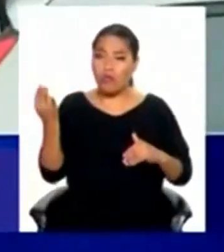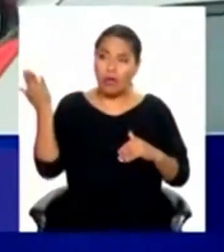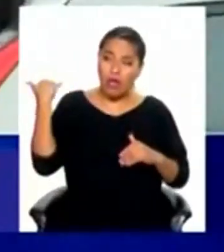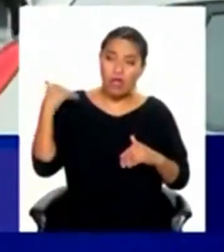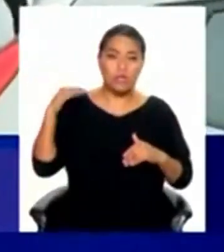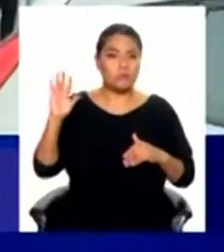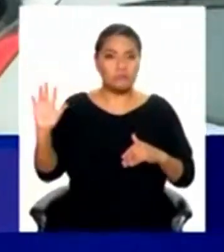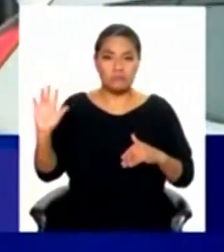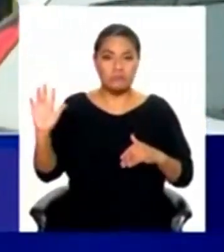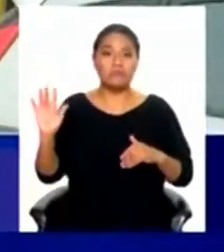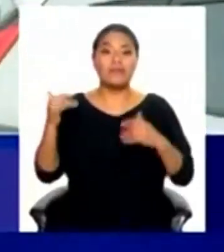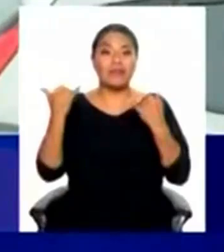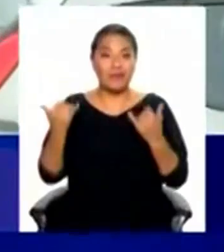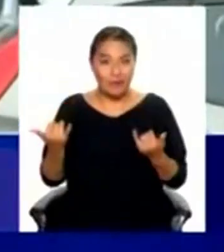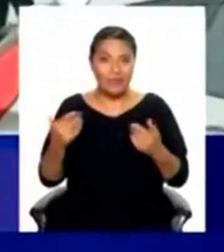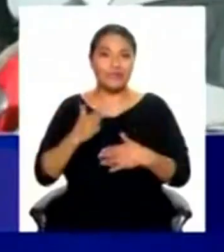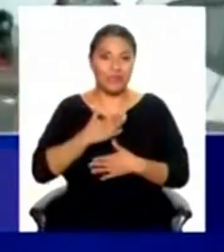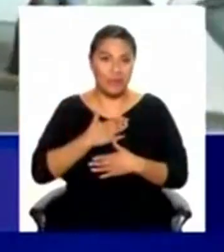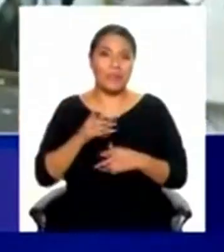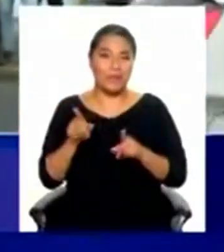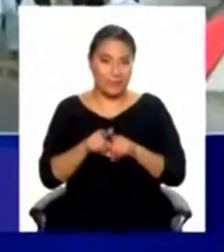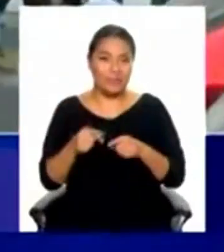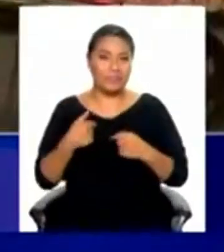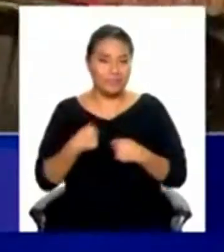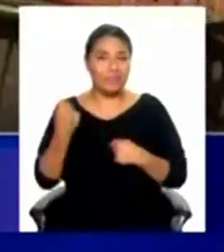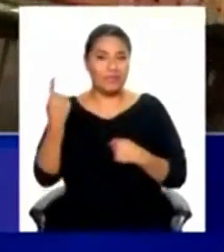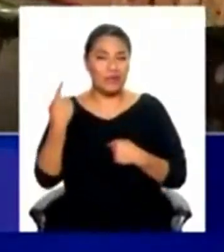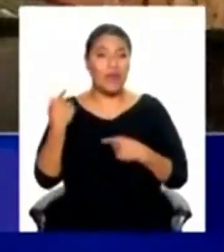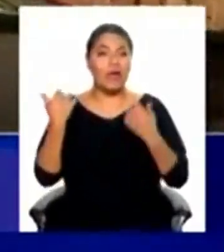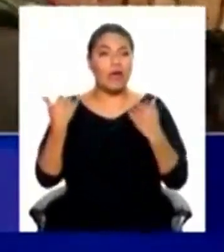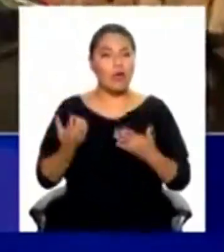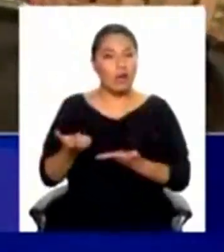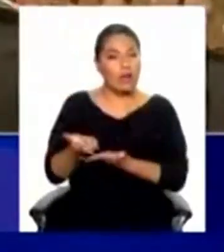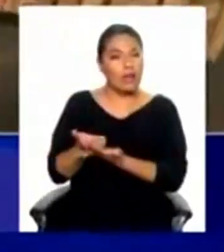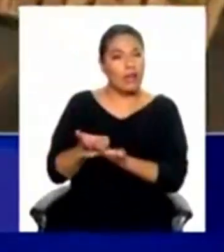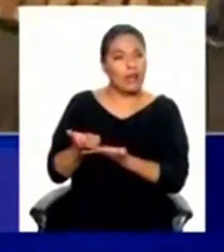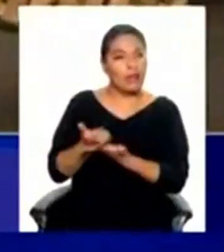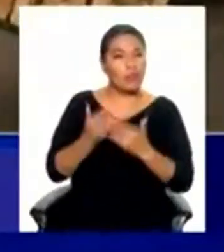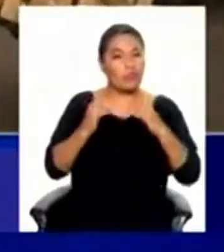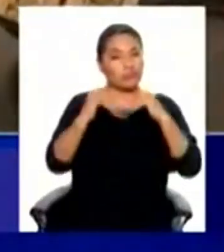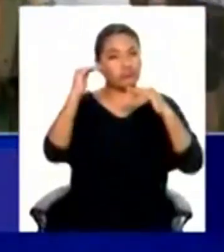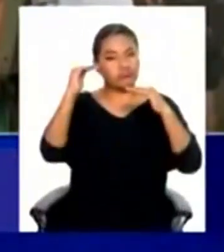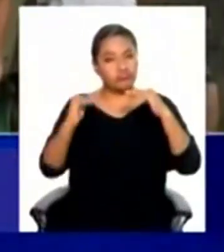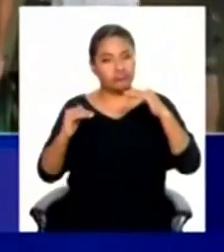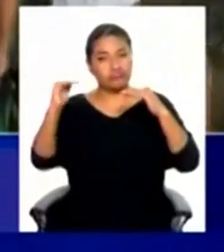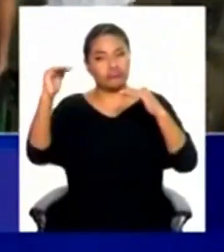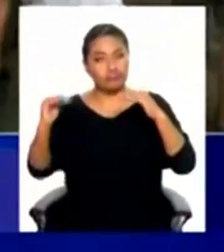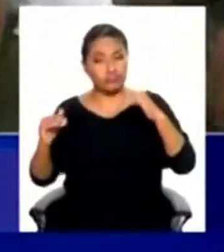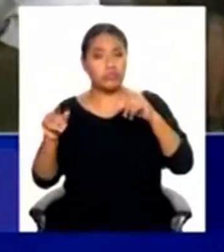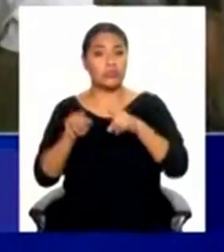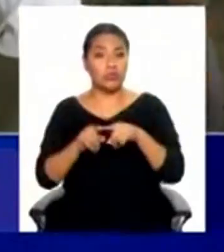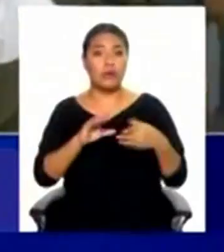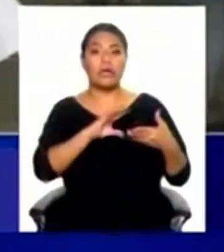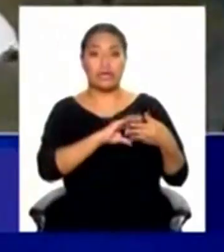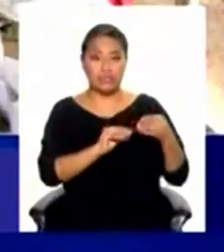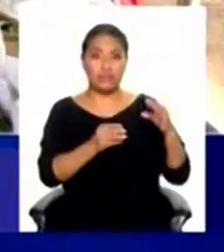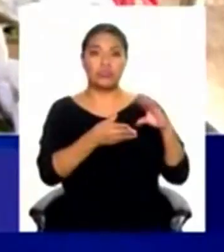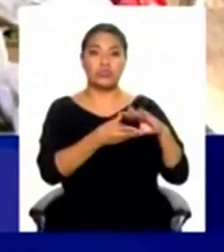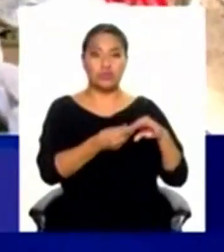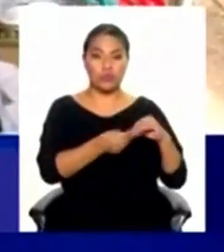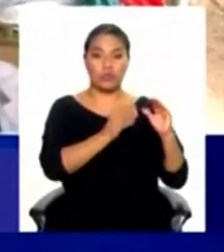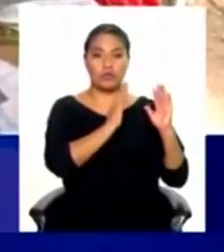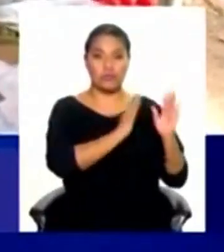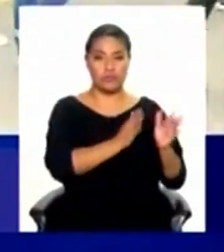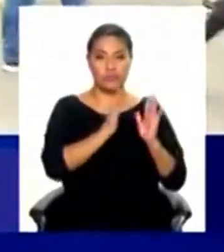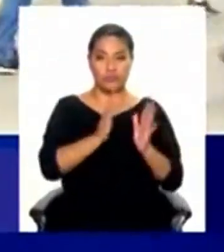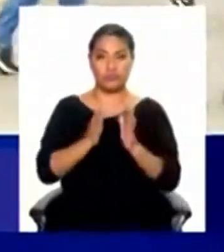trayectoria de la inversión privada vemos que esta ha caído históricamente vamos por